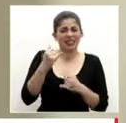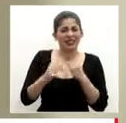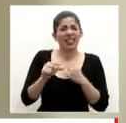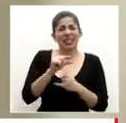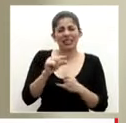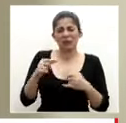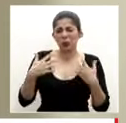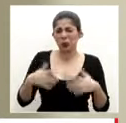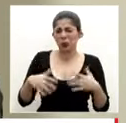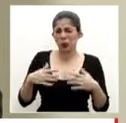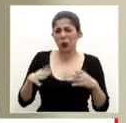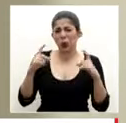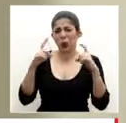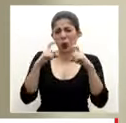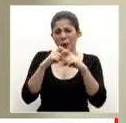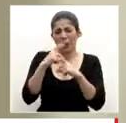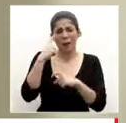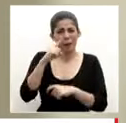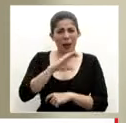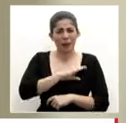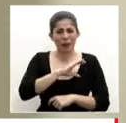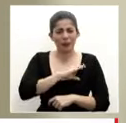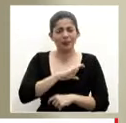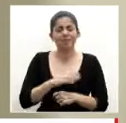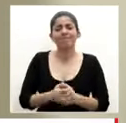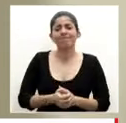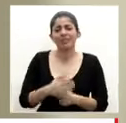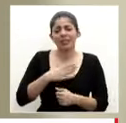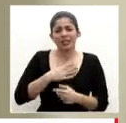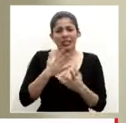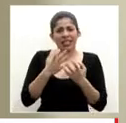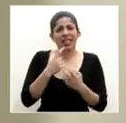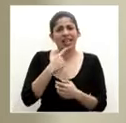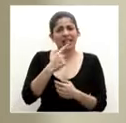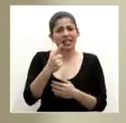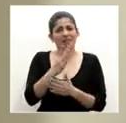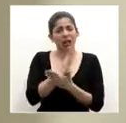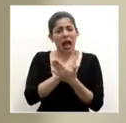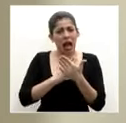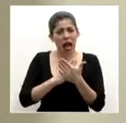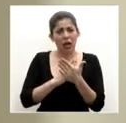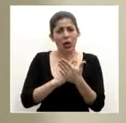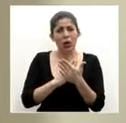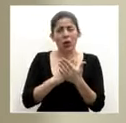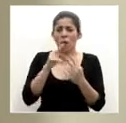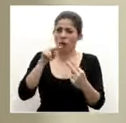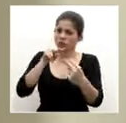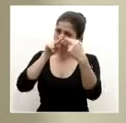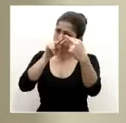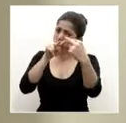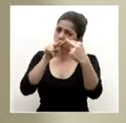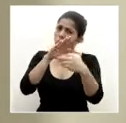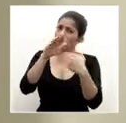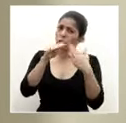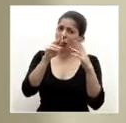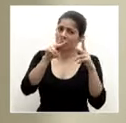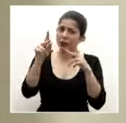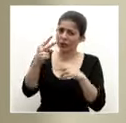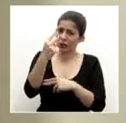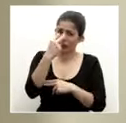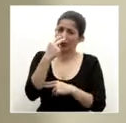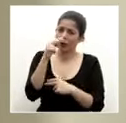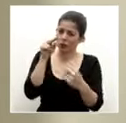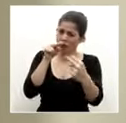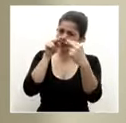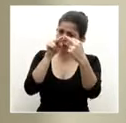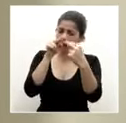semana muy complicado para la fuerza pública. Y quisiera decirles algo y viéndolos a los ojos a todas las personas que nos siguen,